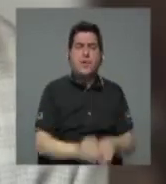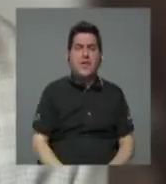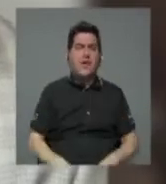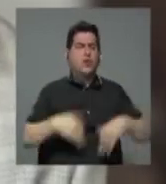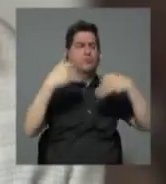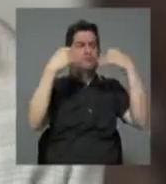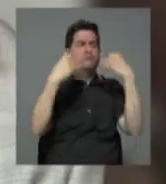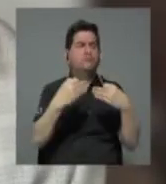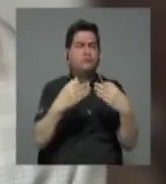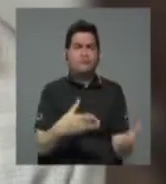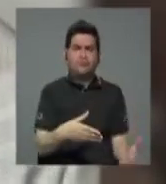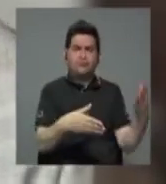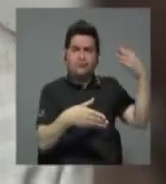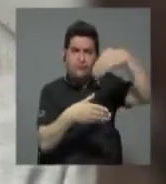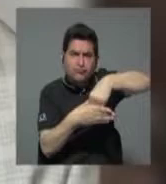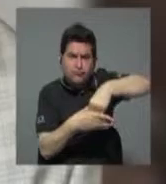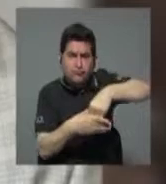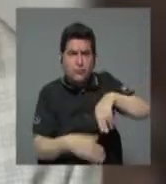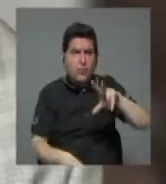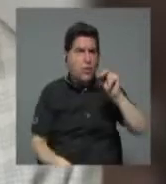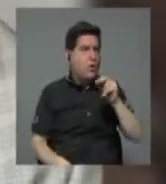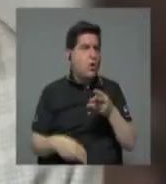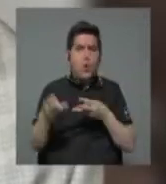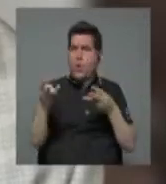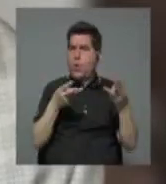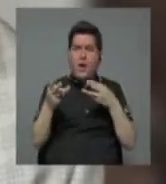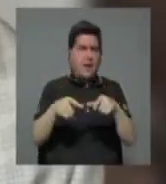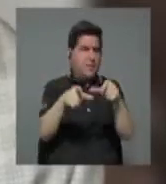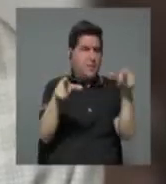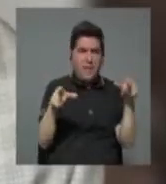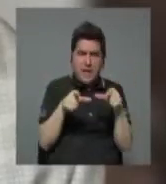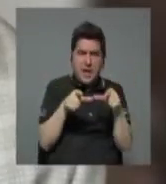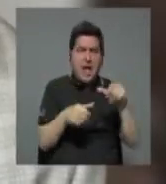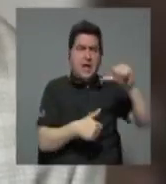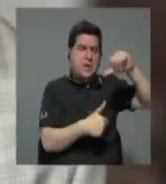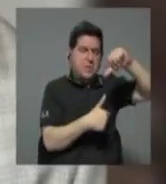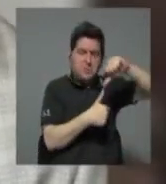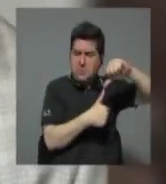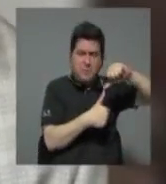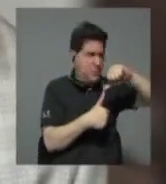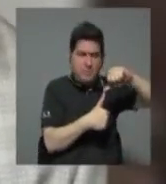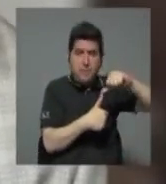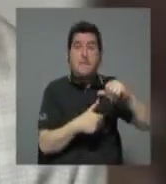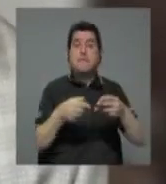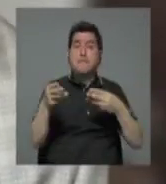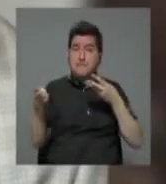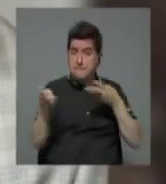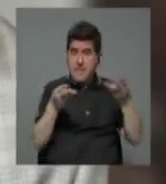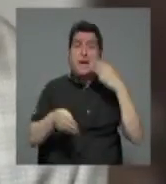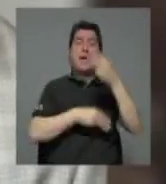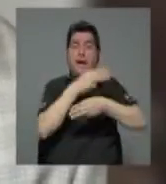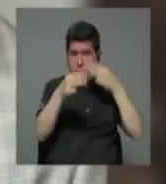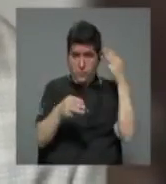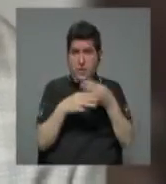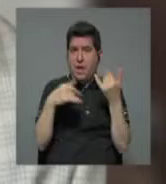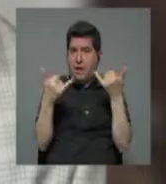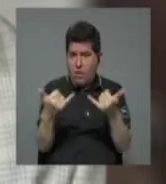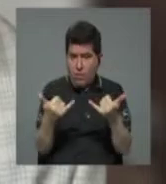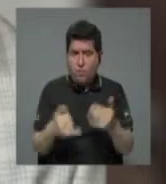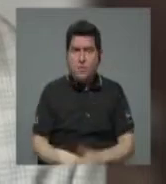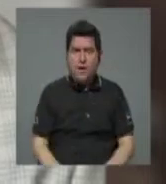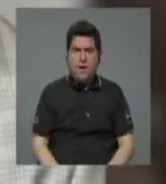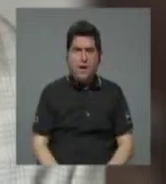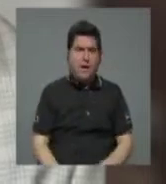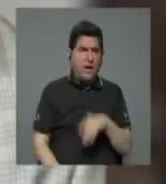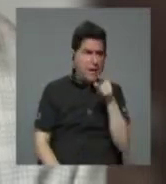decide insertarse, ya no en el mercado local y centroamericano, sino en el mercado mundial. Para insertarse